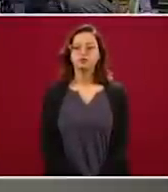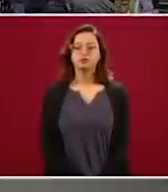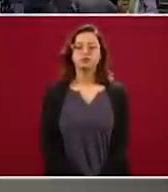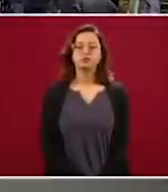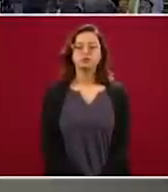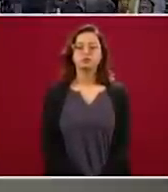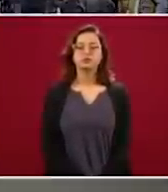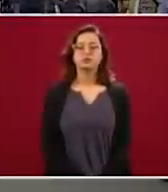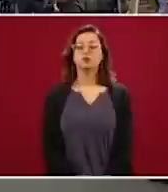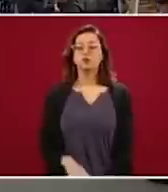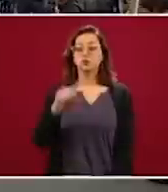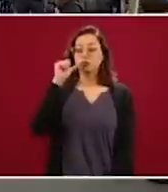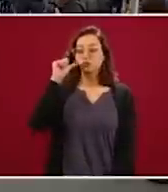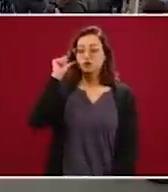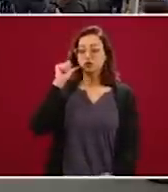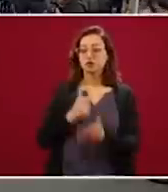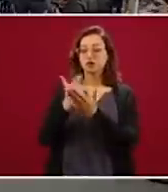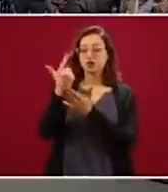¿Quedó una lista ayer?